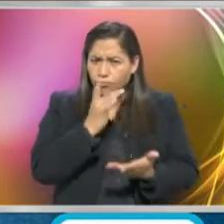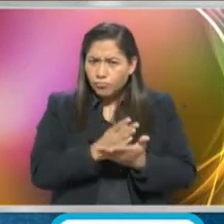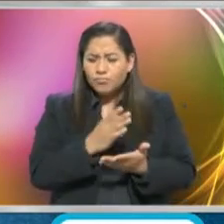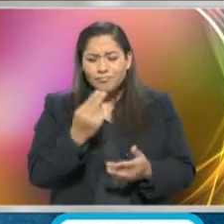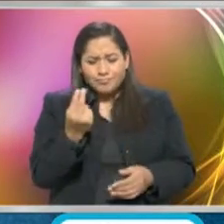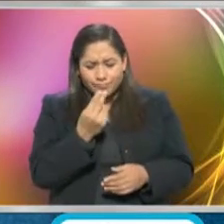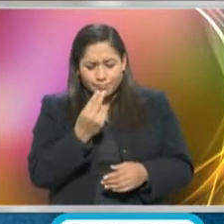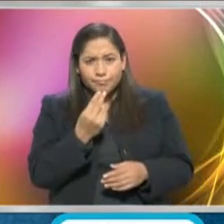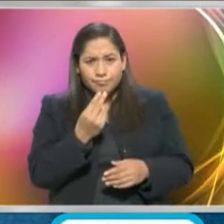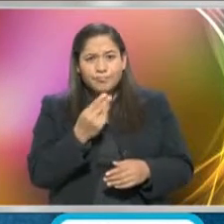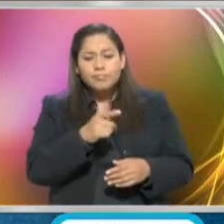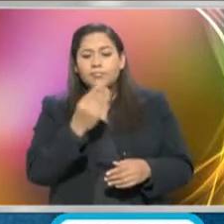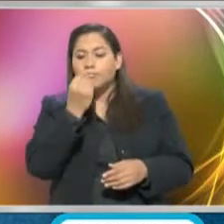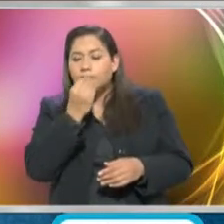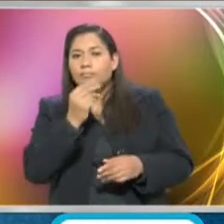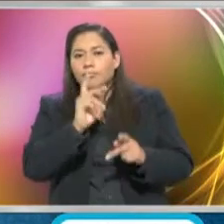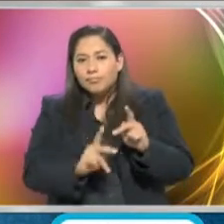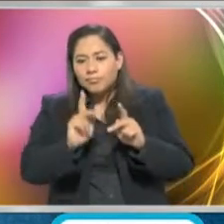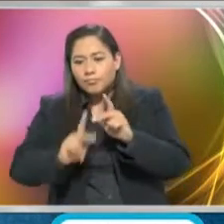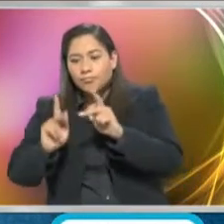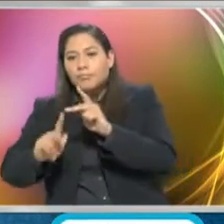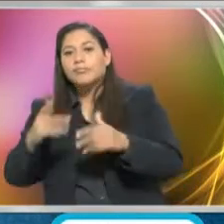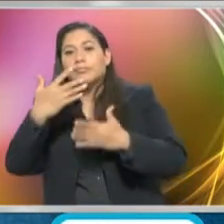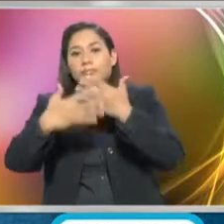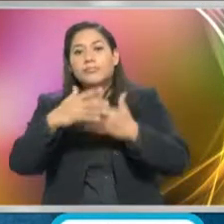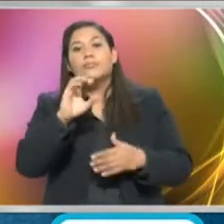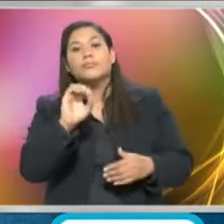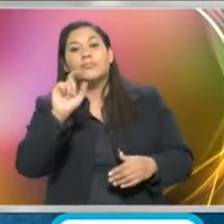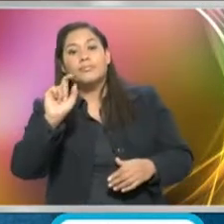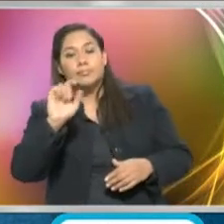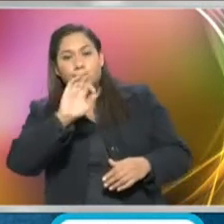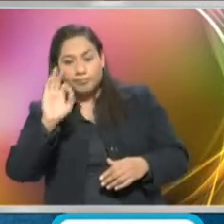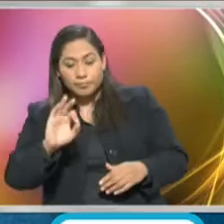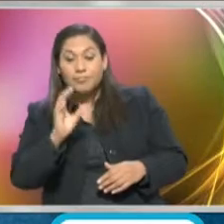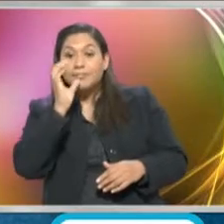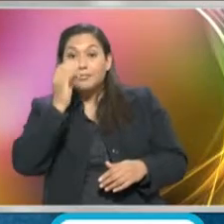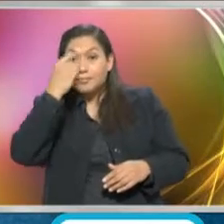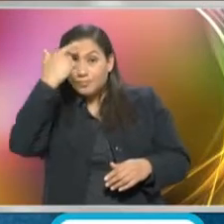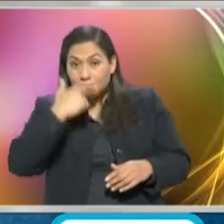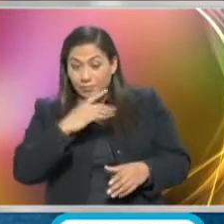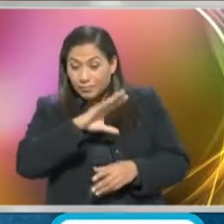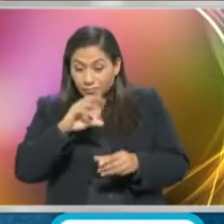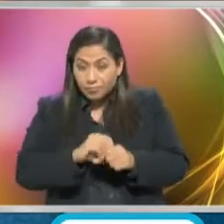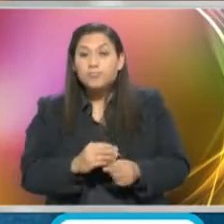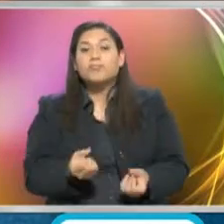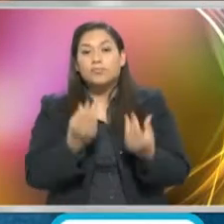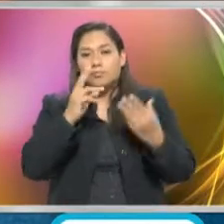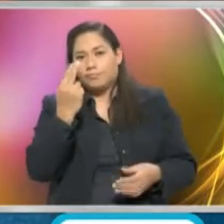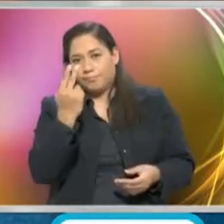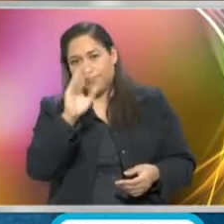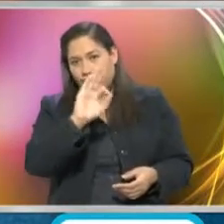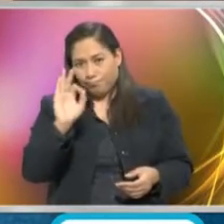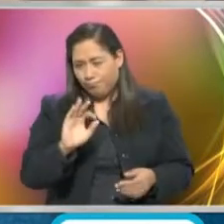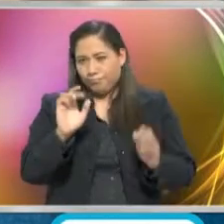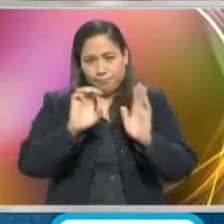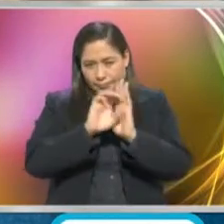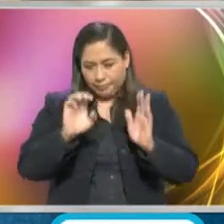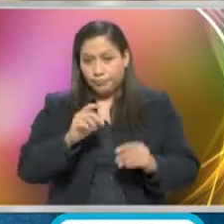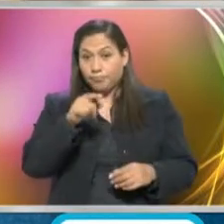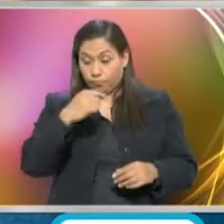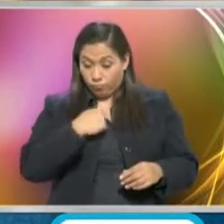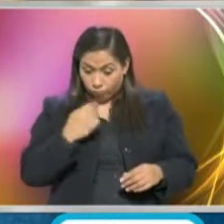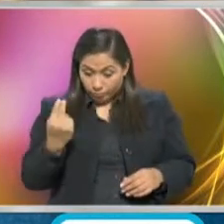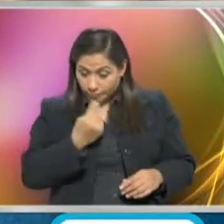a requerir en las colaciones un 15 o 20%. La cena representa el 25%. Entonces, vamos a poner un ejemplo. Si